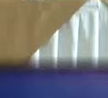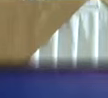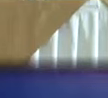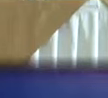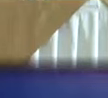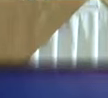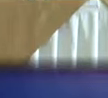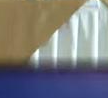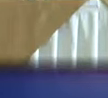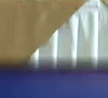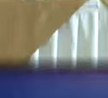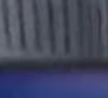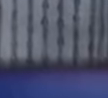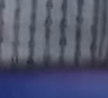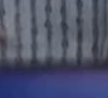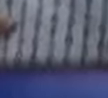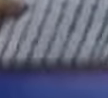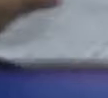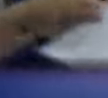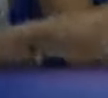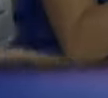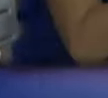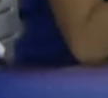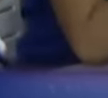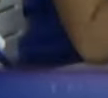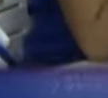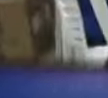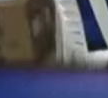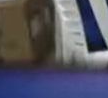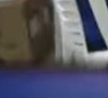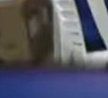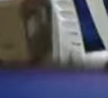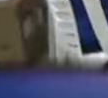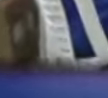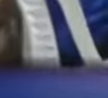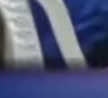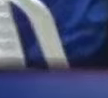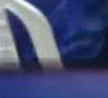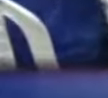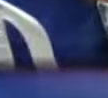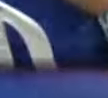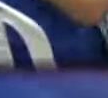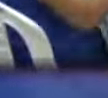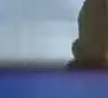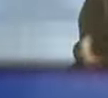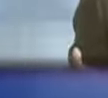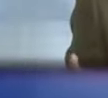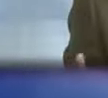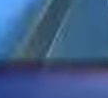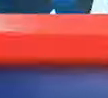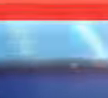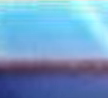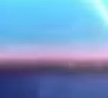Consejo Electoral finalmente sí realizará su conteo rápido institucional en segunda vuelta el 2 de abril.